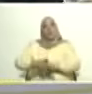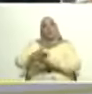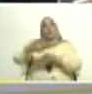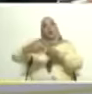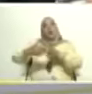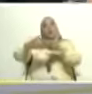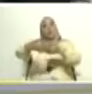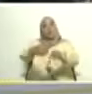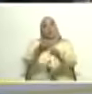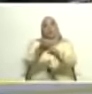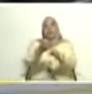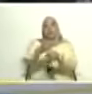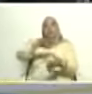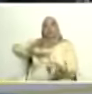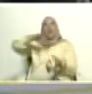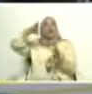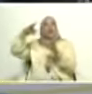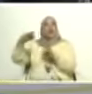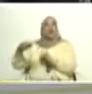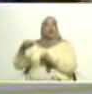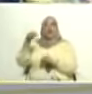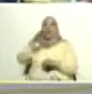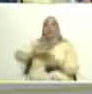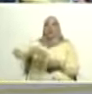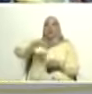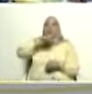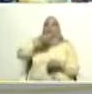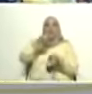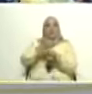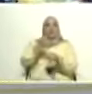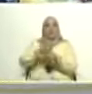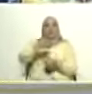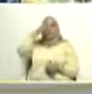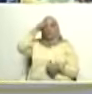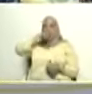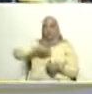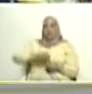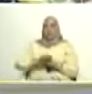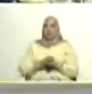que traían los CLAT para el resto del año.